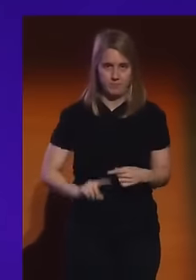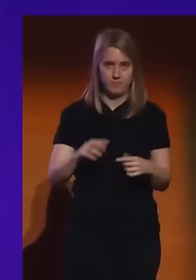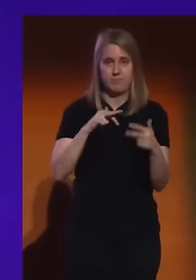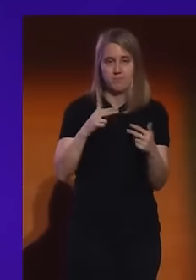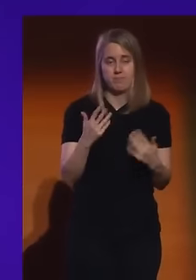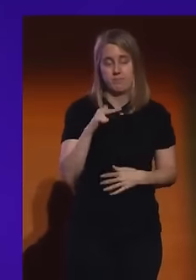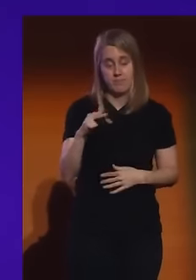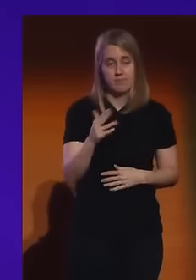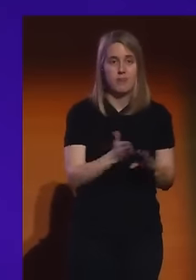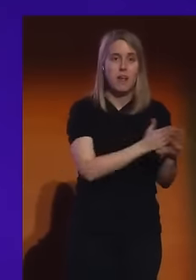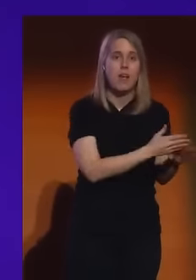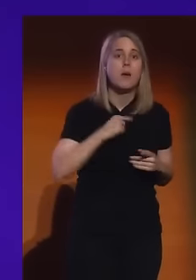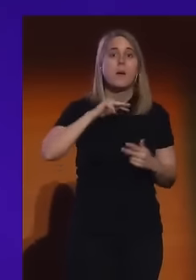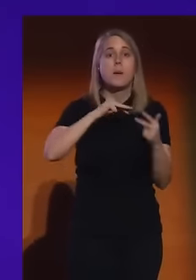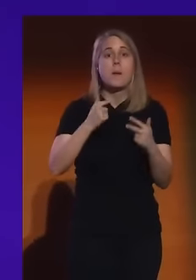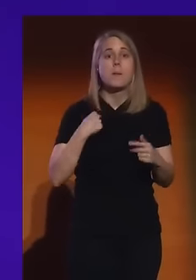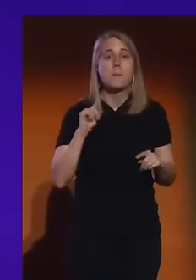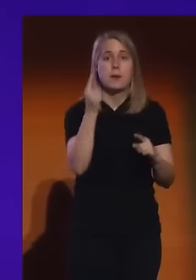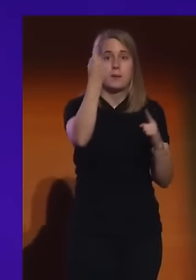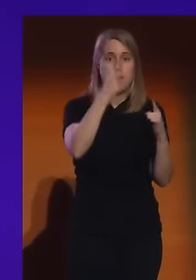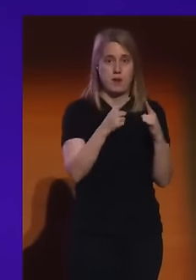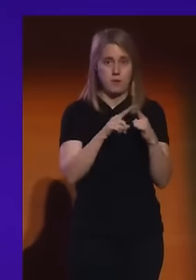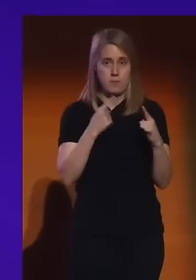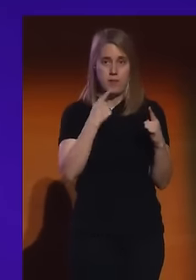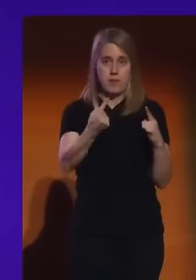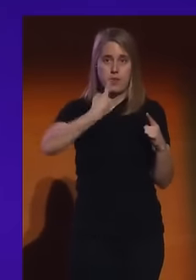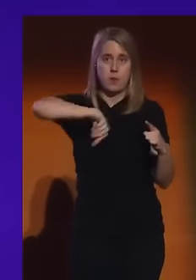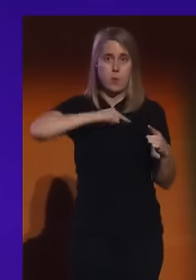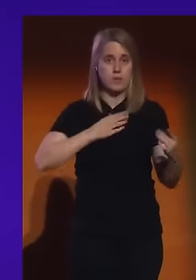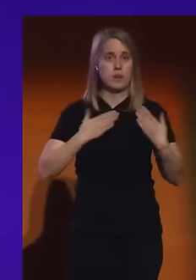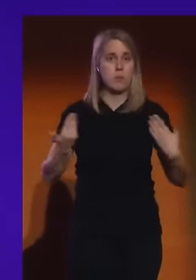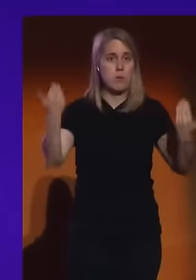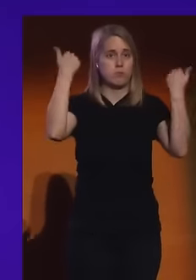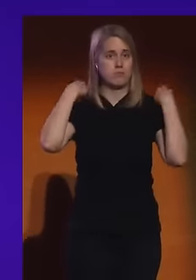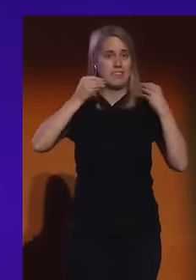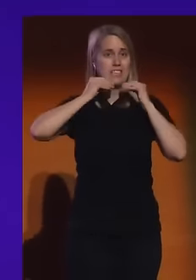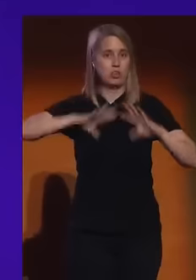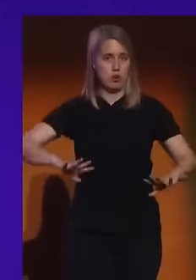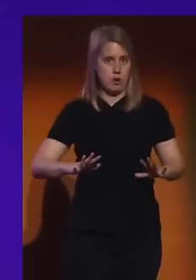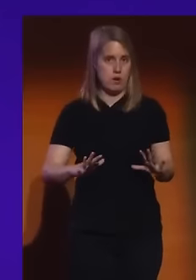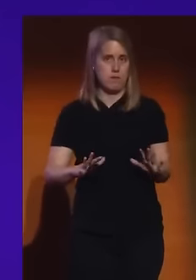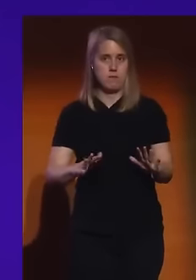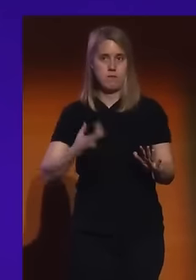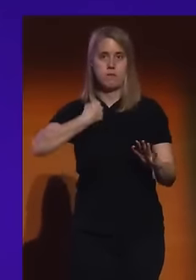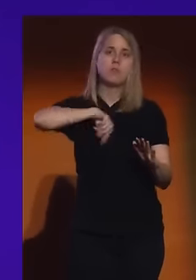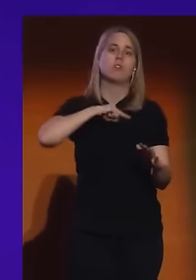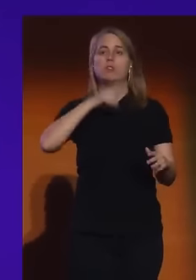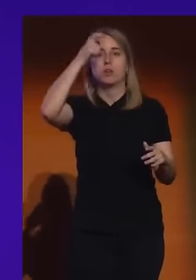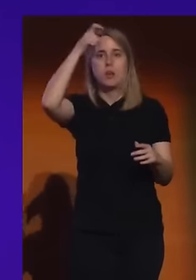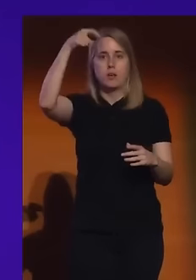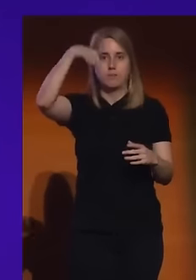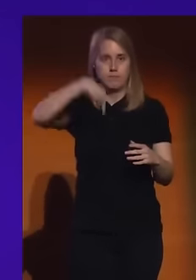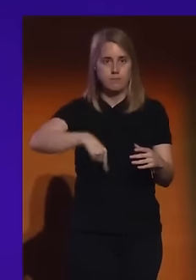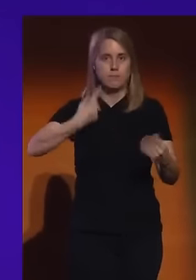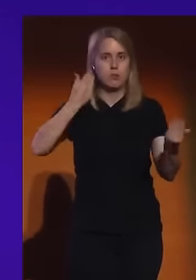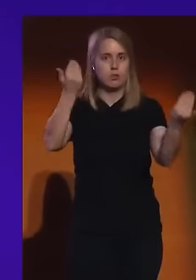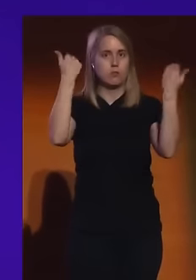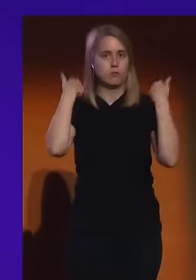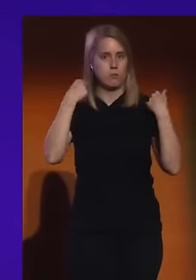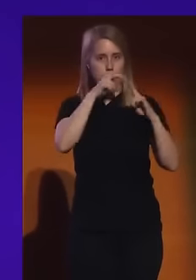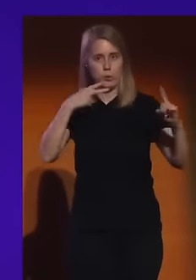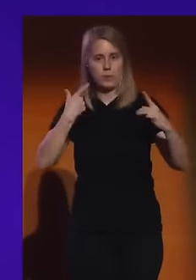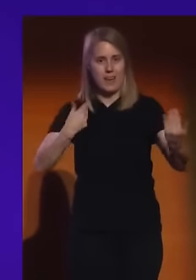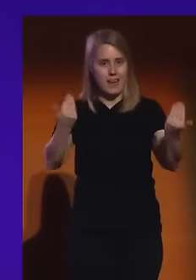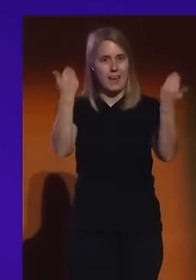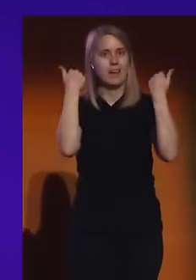be esaten DIU gurea ardura historoa da G her ardura